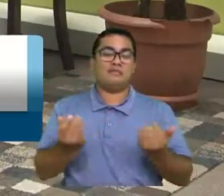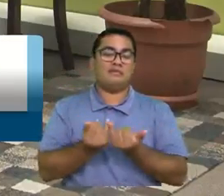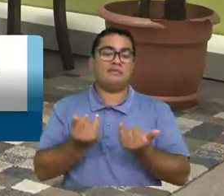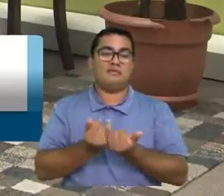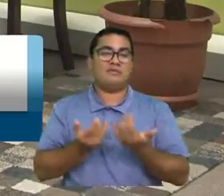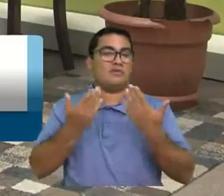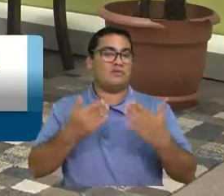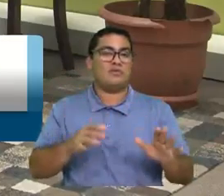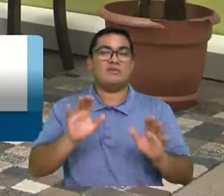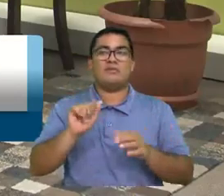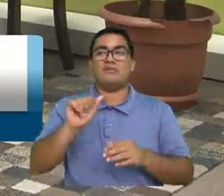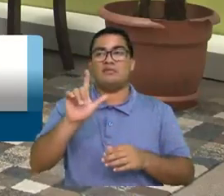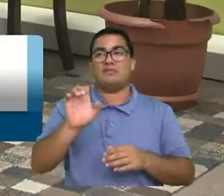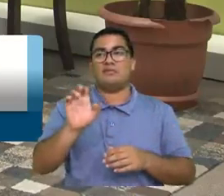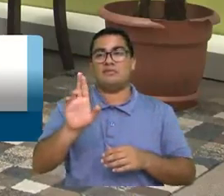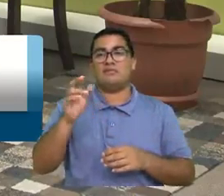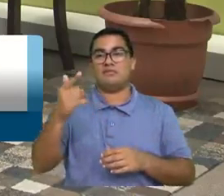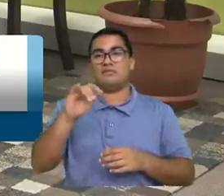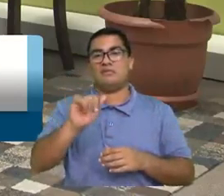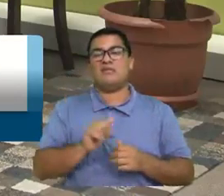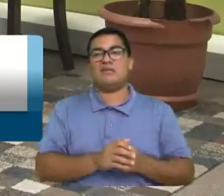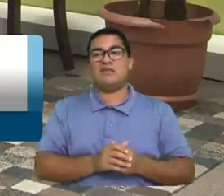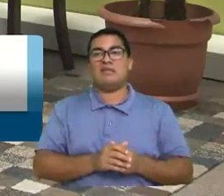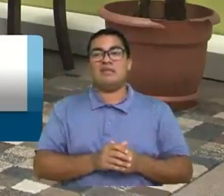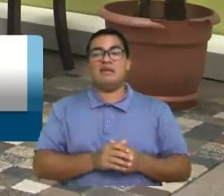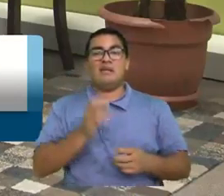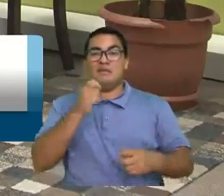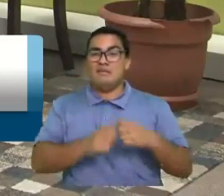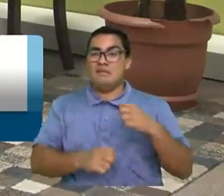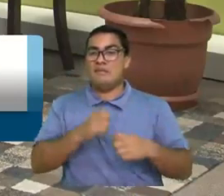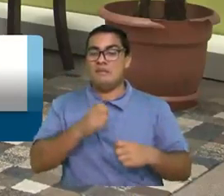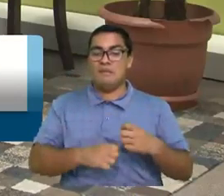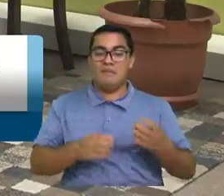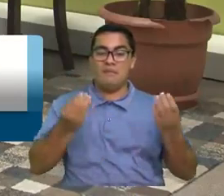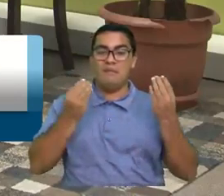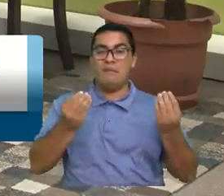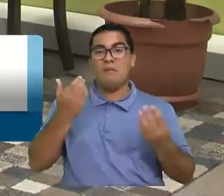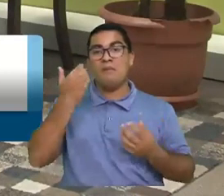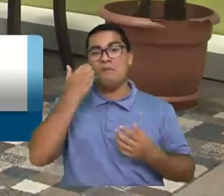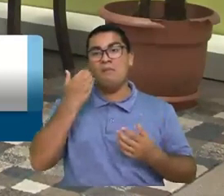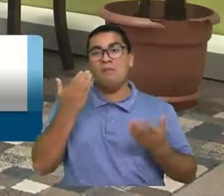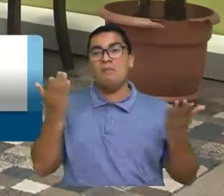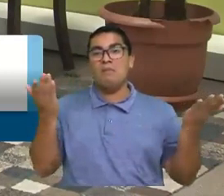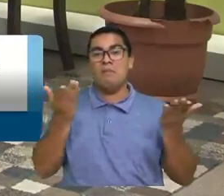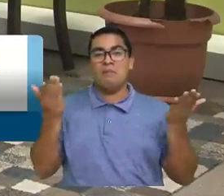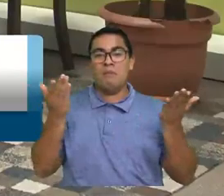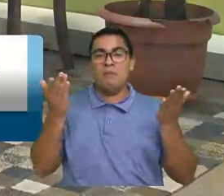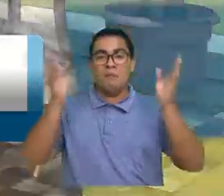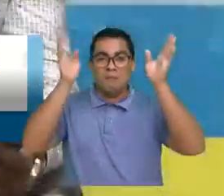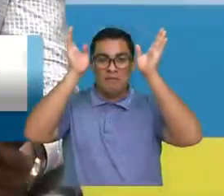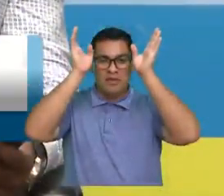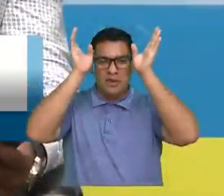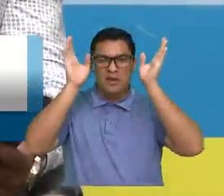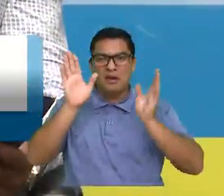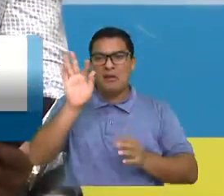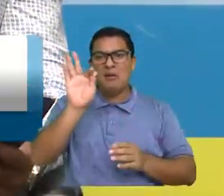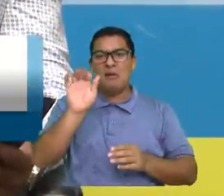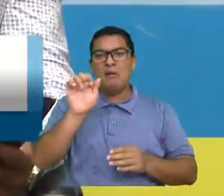proceso alérgico. Ya, ahora, ¿a quiénes suele más afectar, doctora, este tipo de enfermedades como la faringitis y